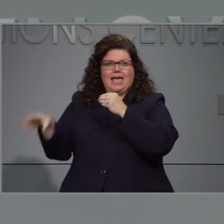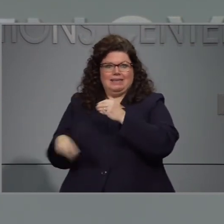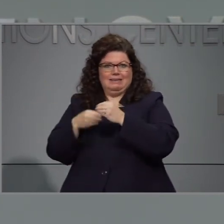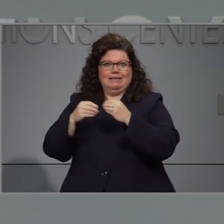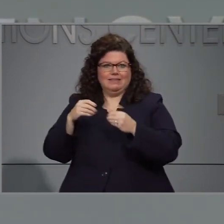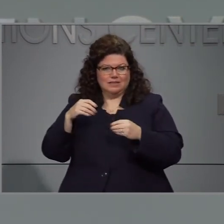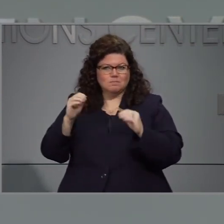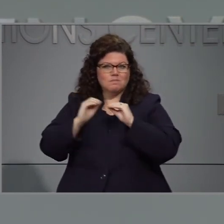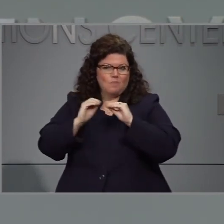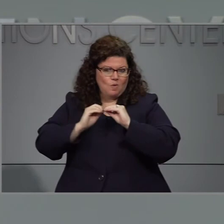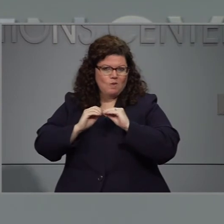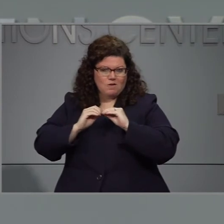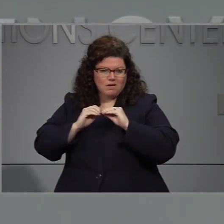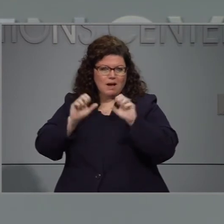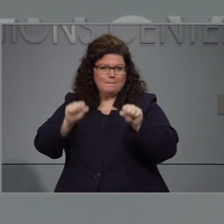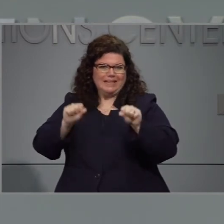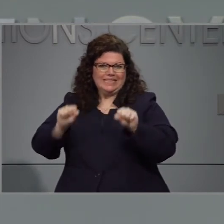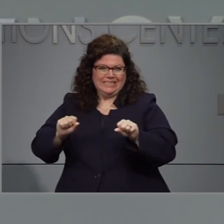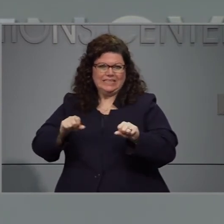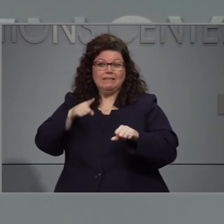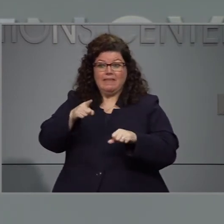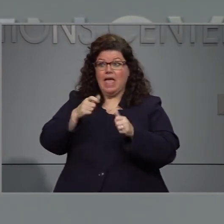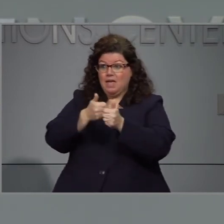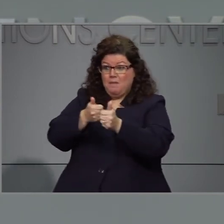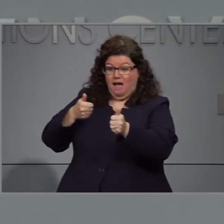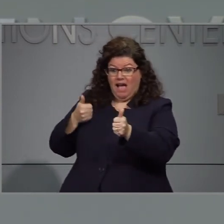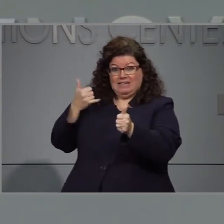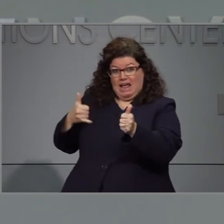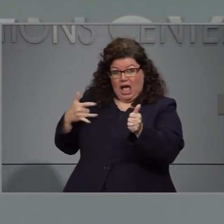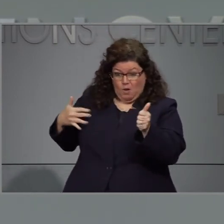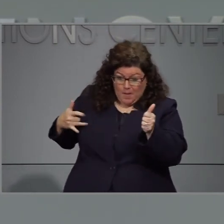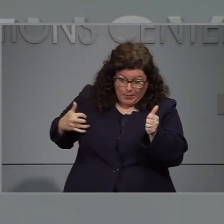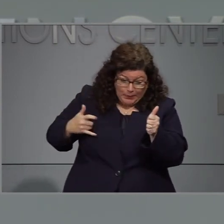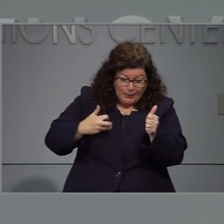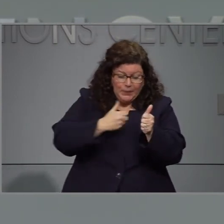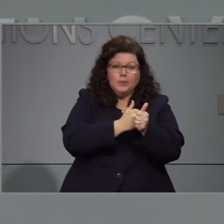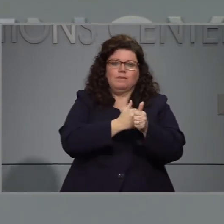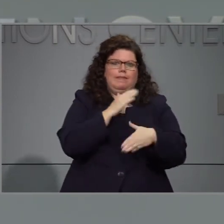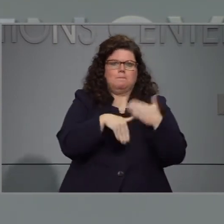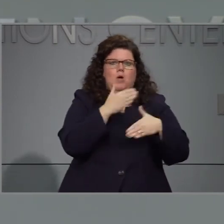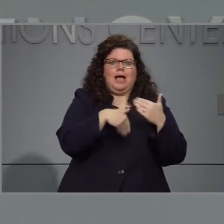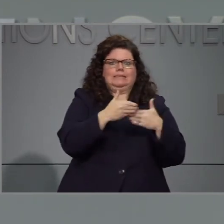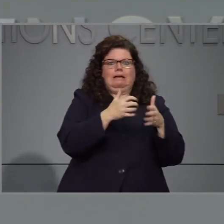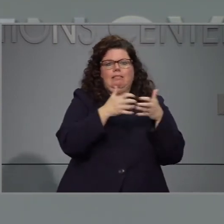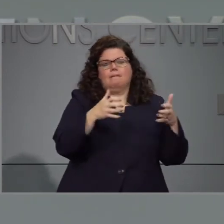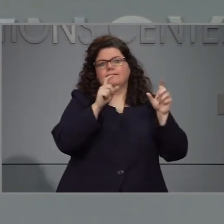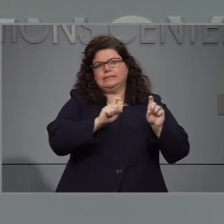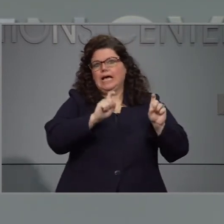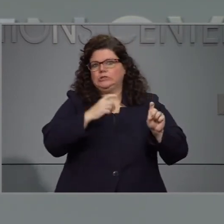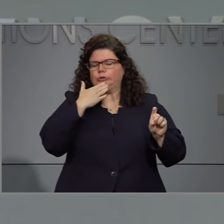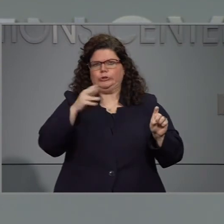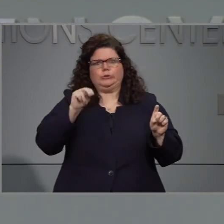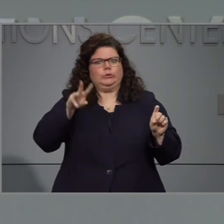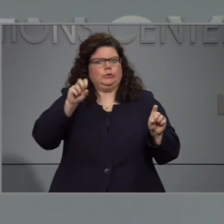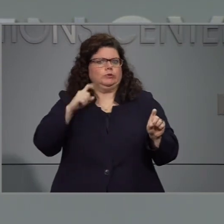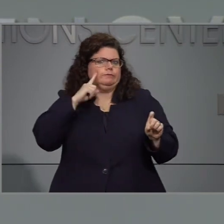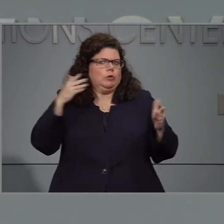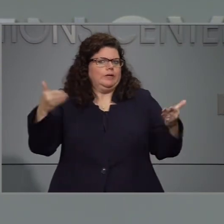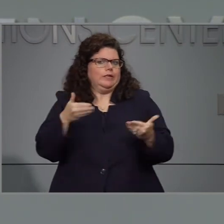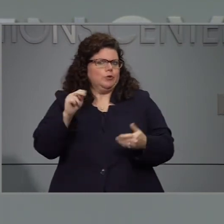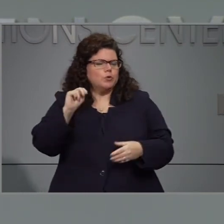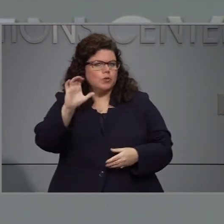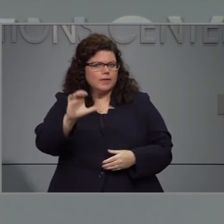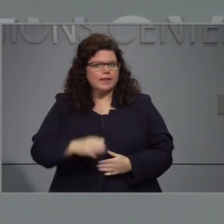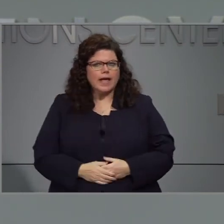capacidad adicional y están trabajando en todo el trabajo retrasado y están procesando muchas pruebas. Y estas son